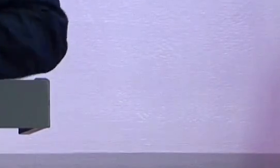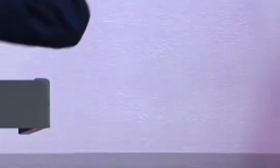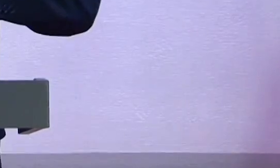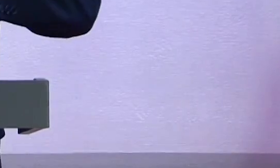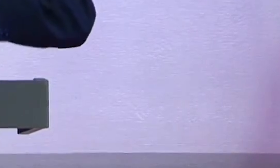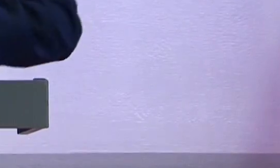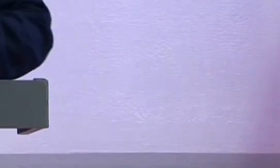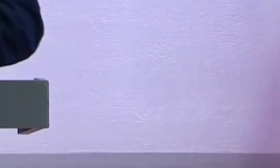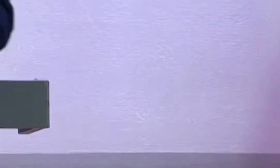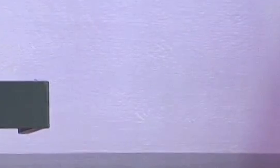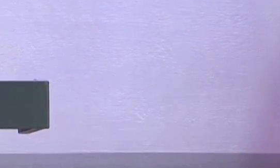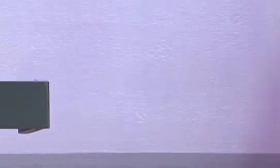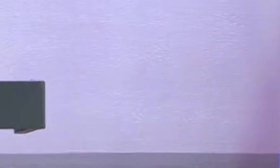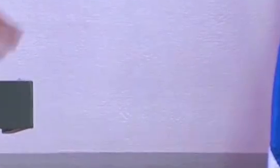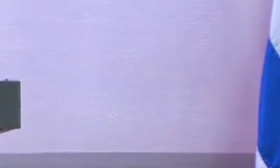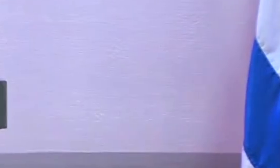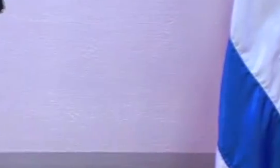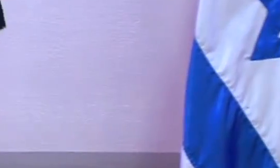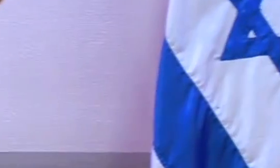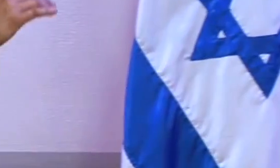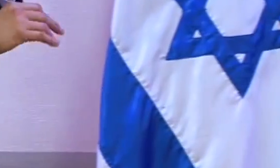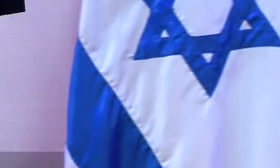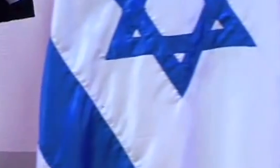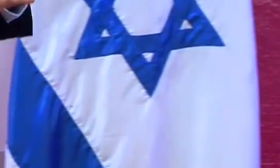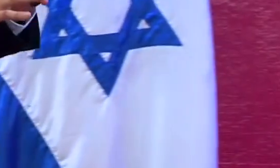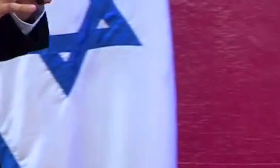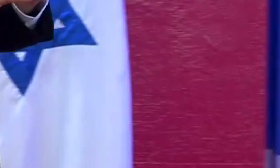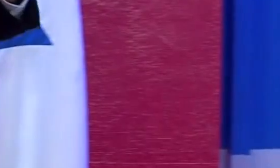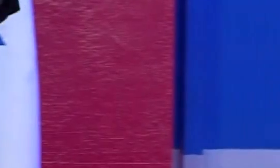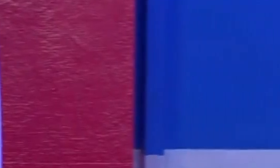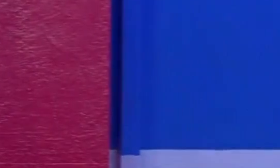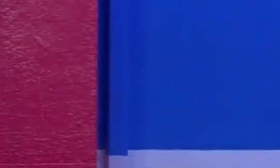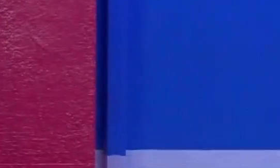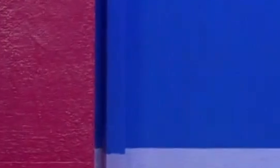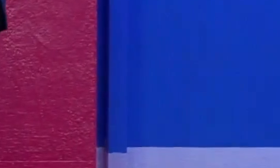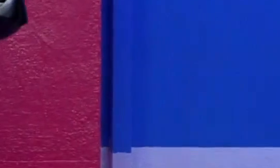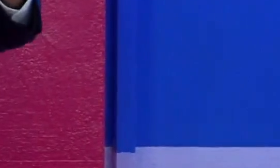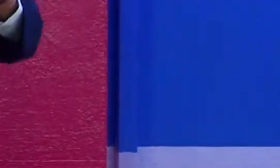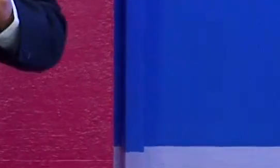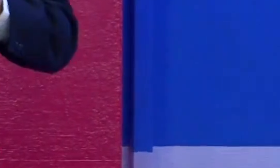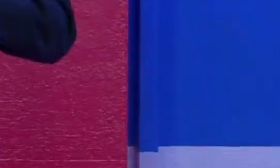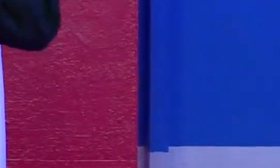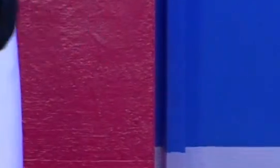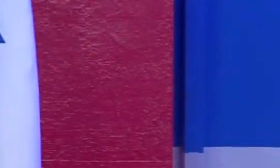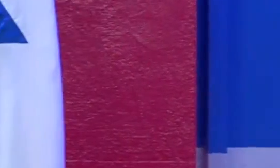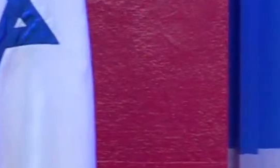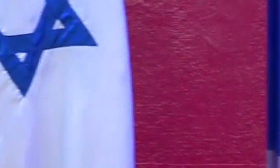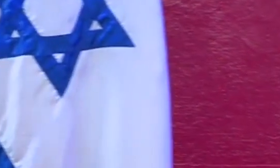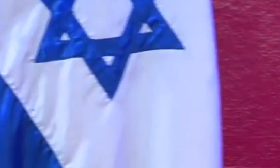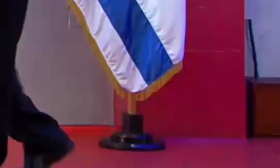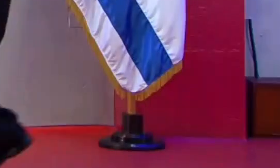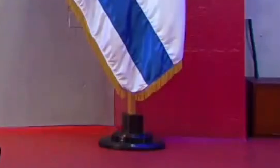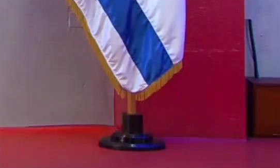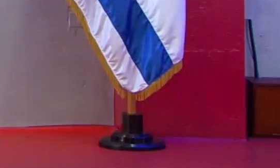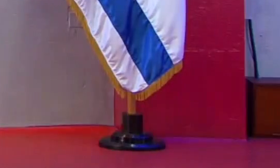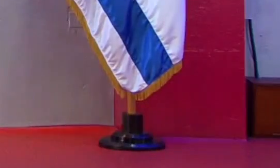iglesia dice amén amigos hermanos muchas personas nos preguntan de dónde viene a nuestra fuerza josé luís estaba dando